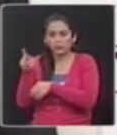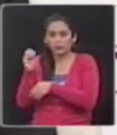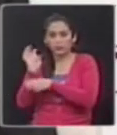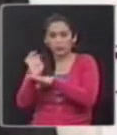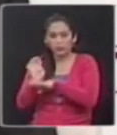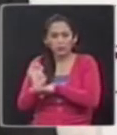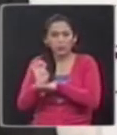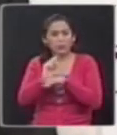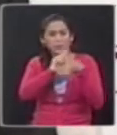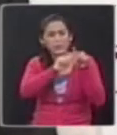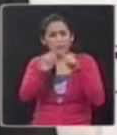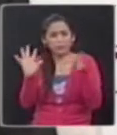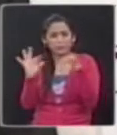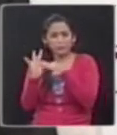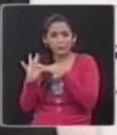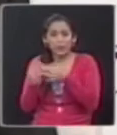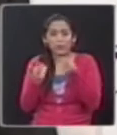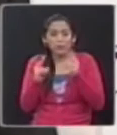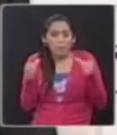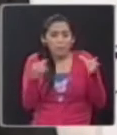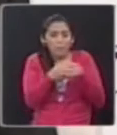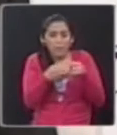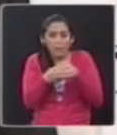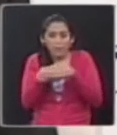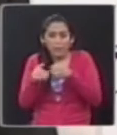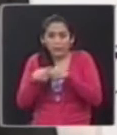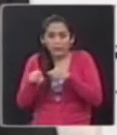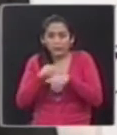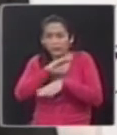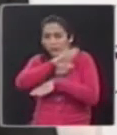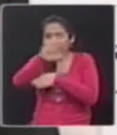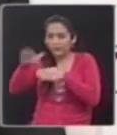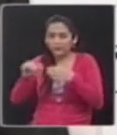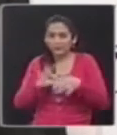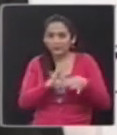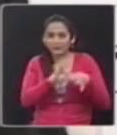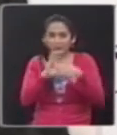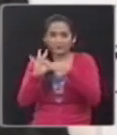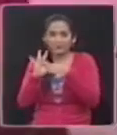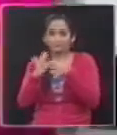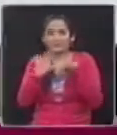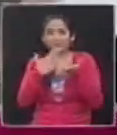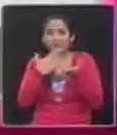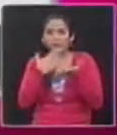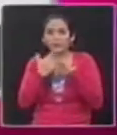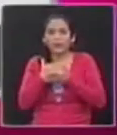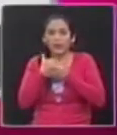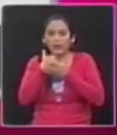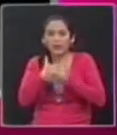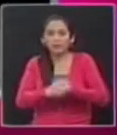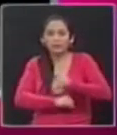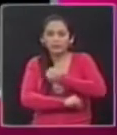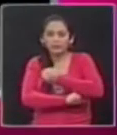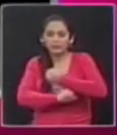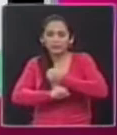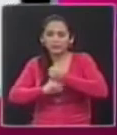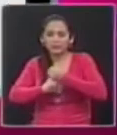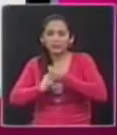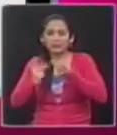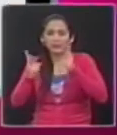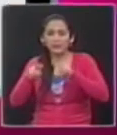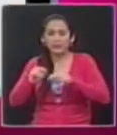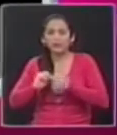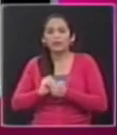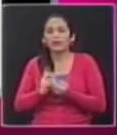una serie de asociaciones que tienen que ver también con la construcción sostenible. Estamos con CAMICOM, estamos con el Colegio